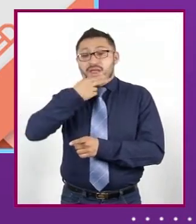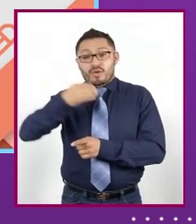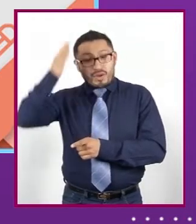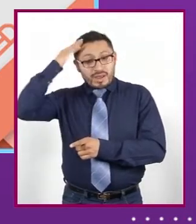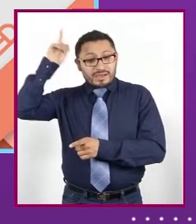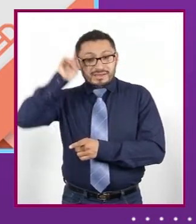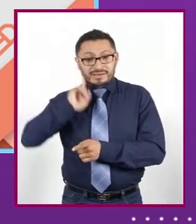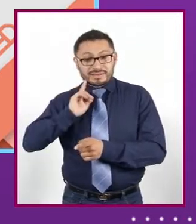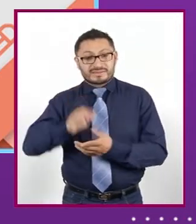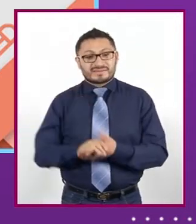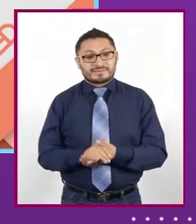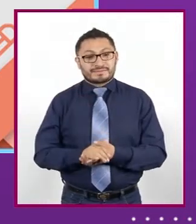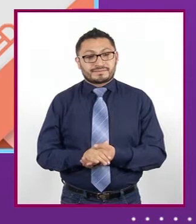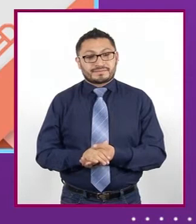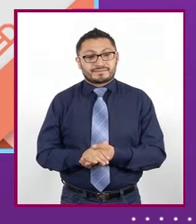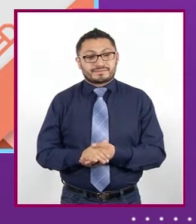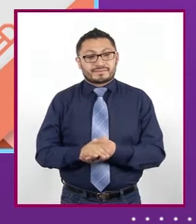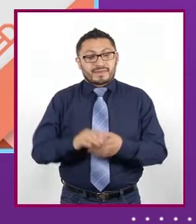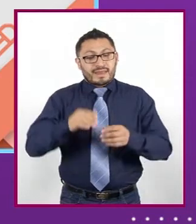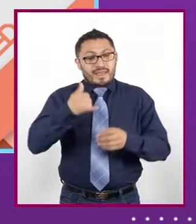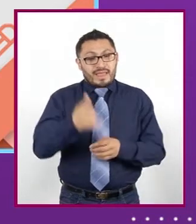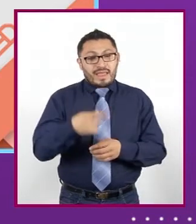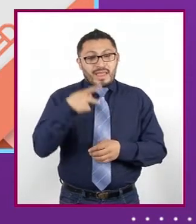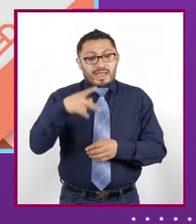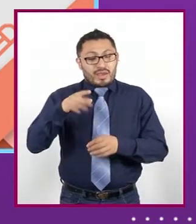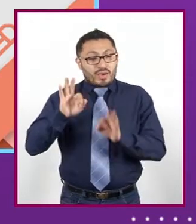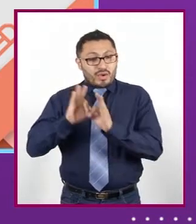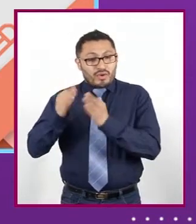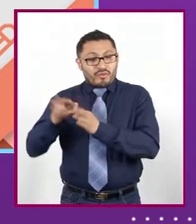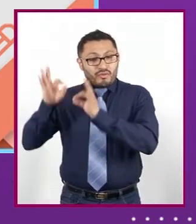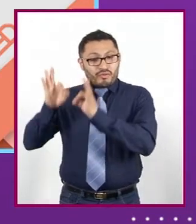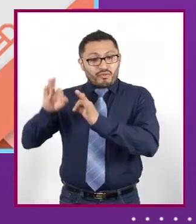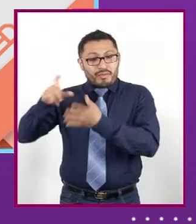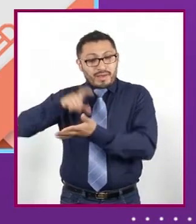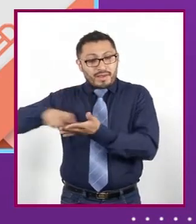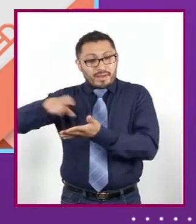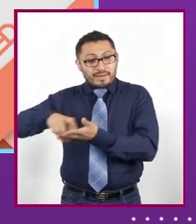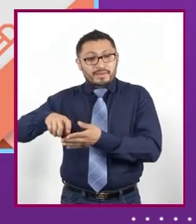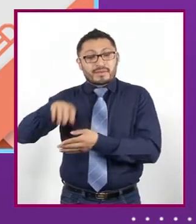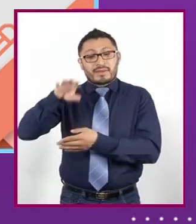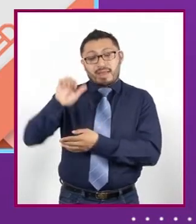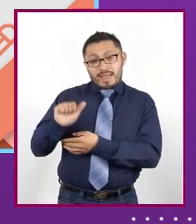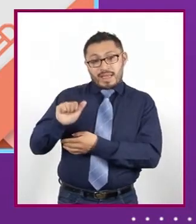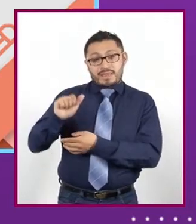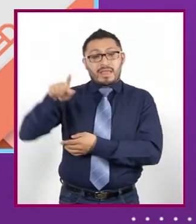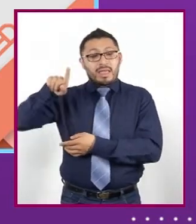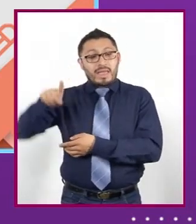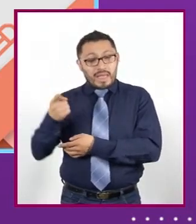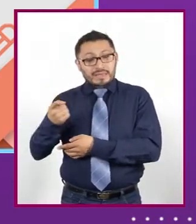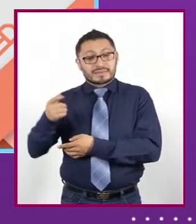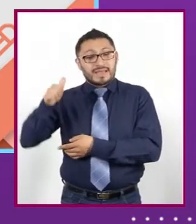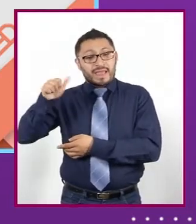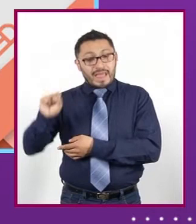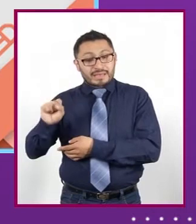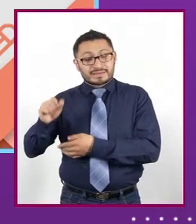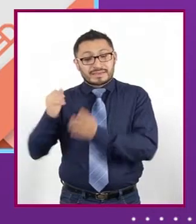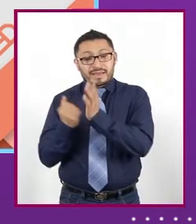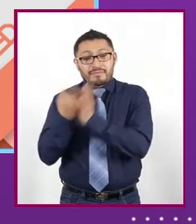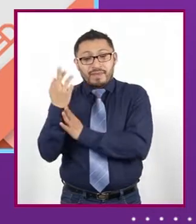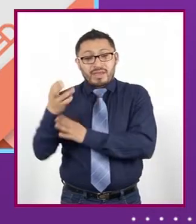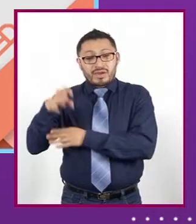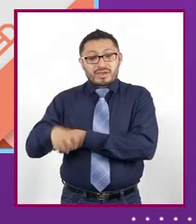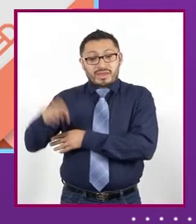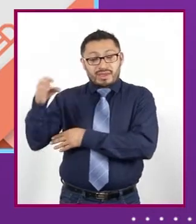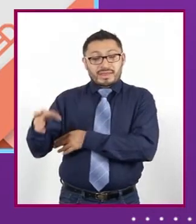señora, y en su calidad de comprador, a, es, as, mayor de edad, de